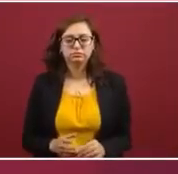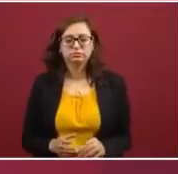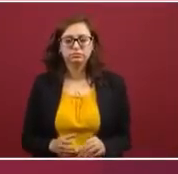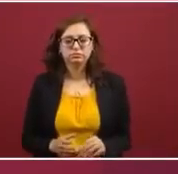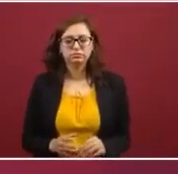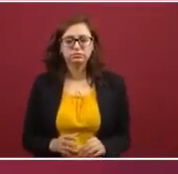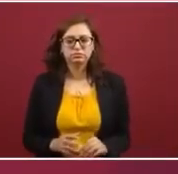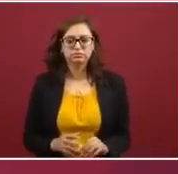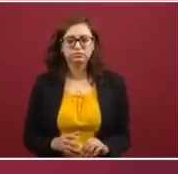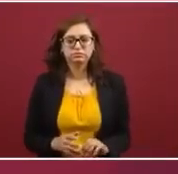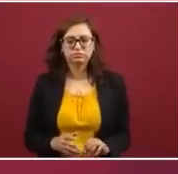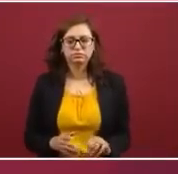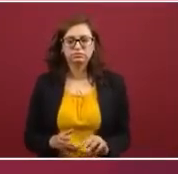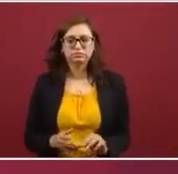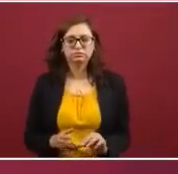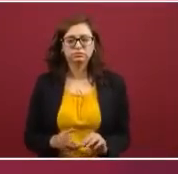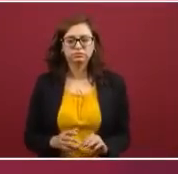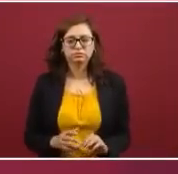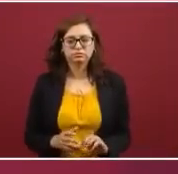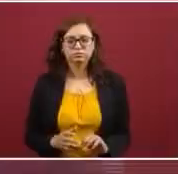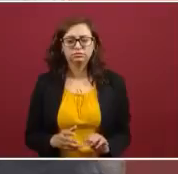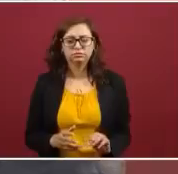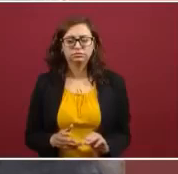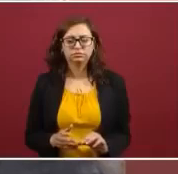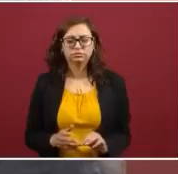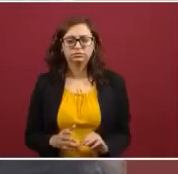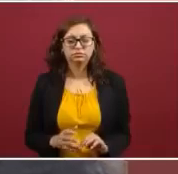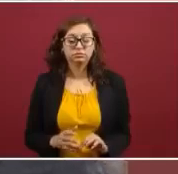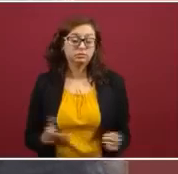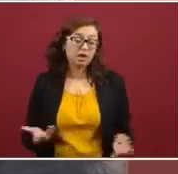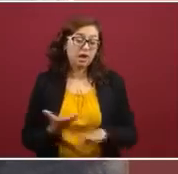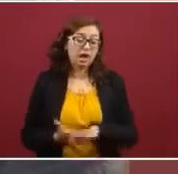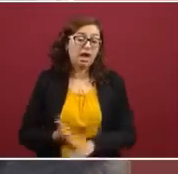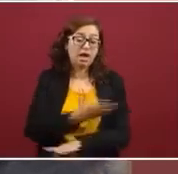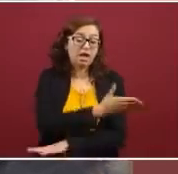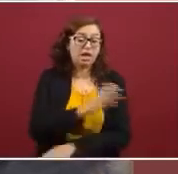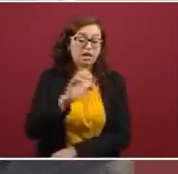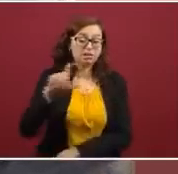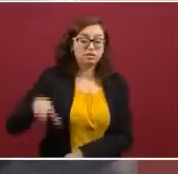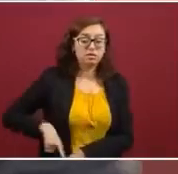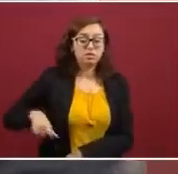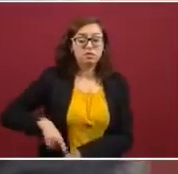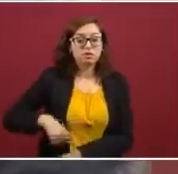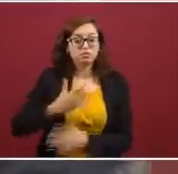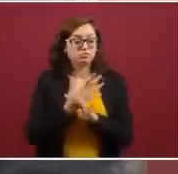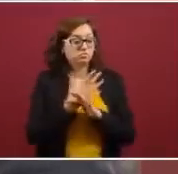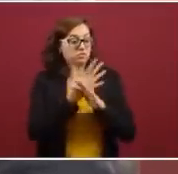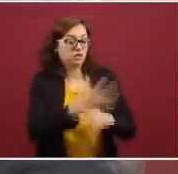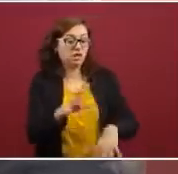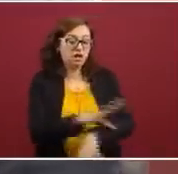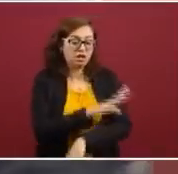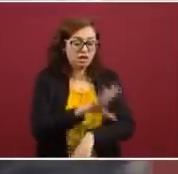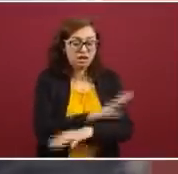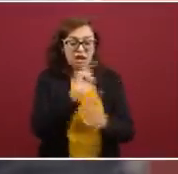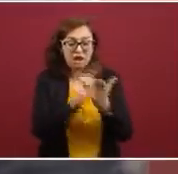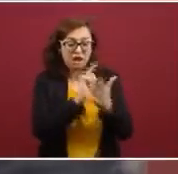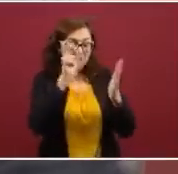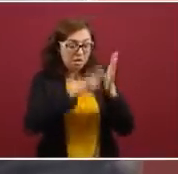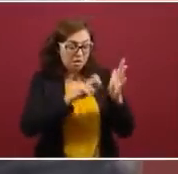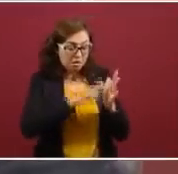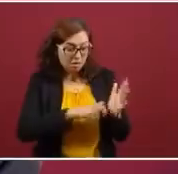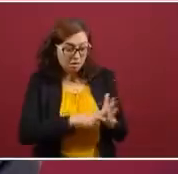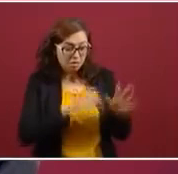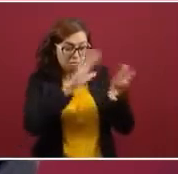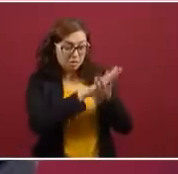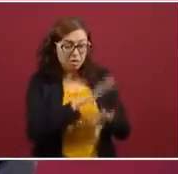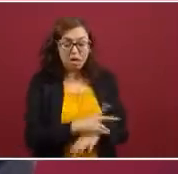pronosticaron de que con la reforma energética iba a aumentar la producción en Pemex y que íbamos a estar para estos